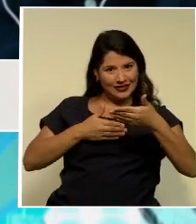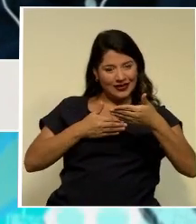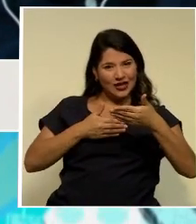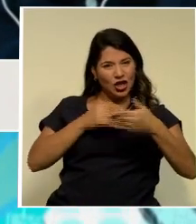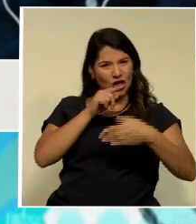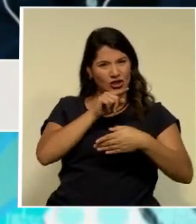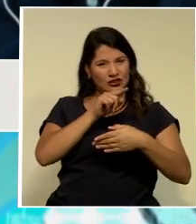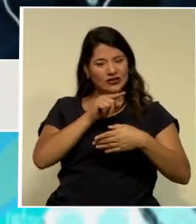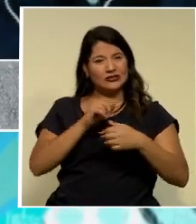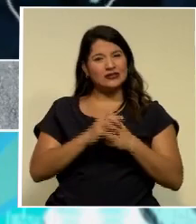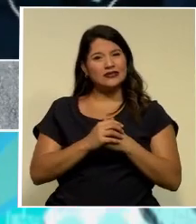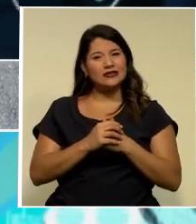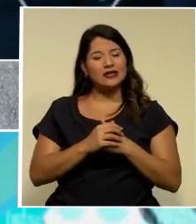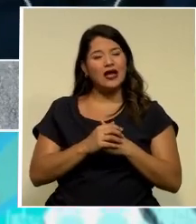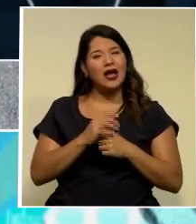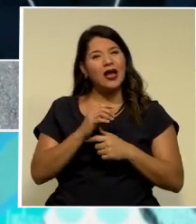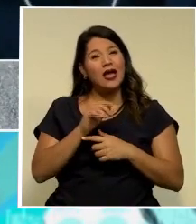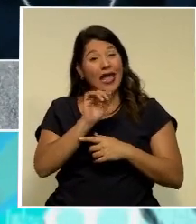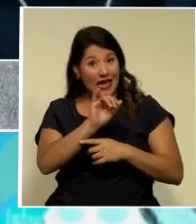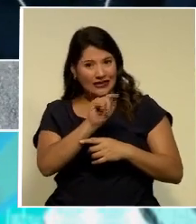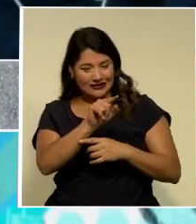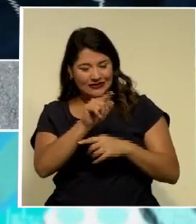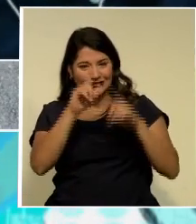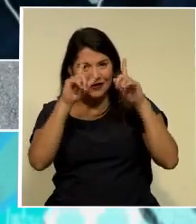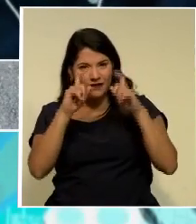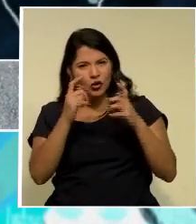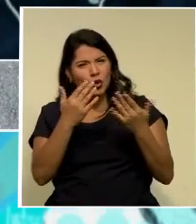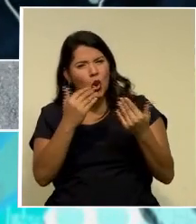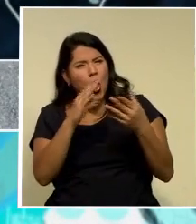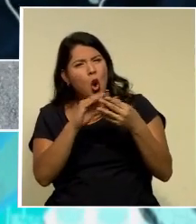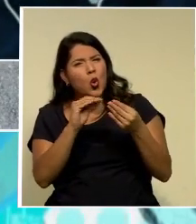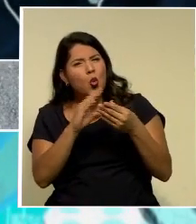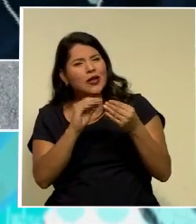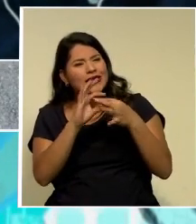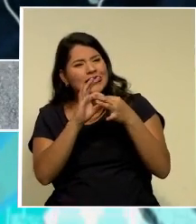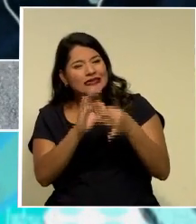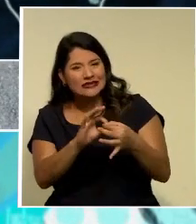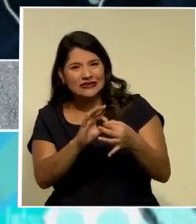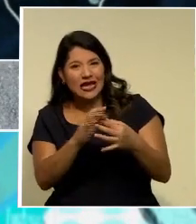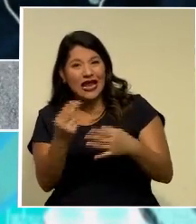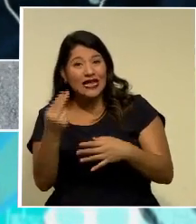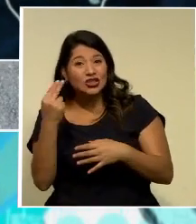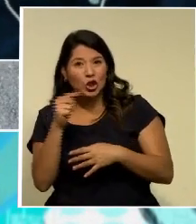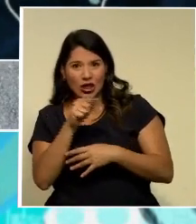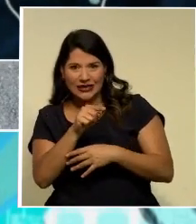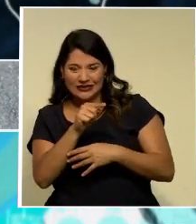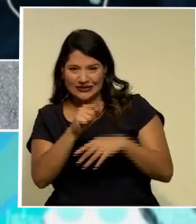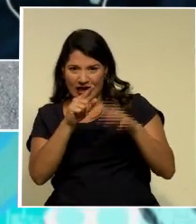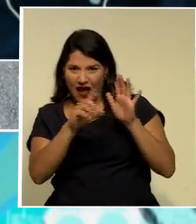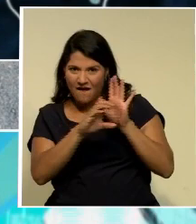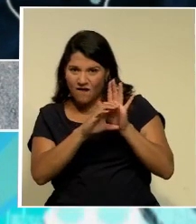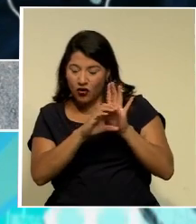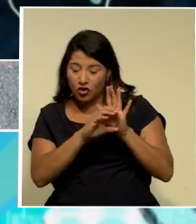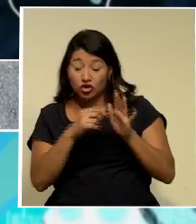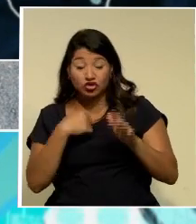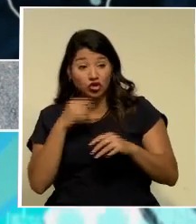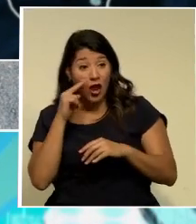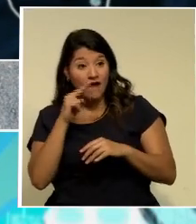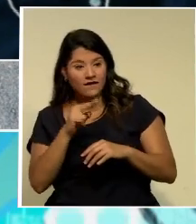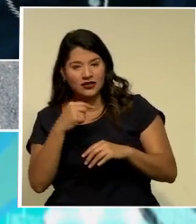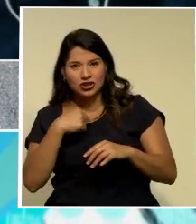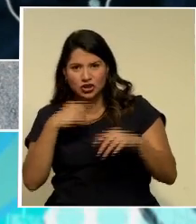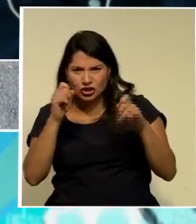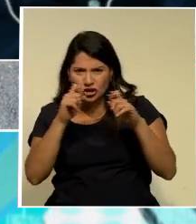donde estaban esa. Contame un poco el contexto de esta foto. Cuando la vi me sorprendió